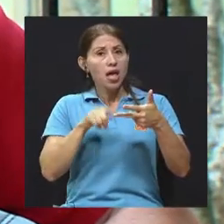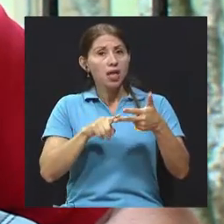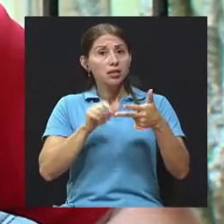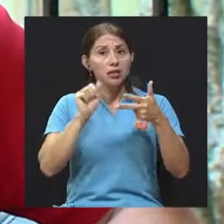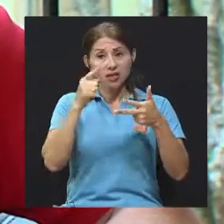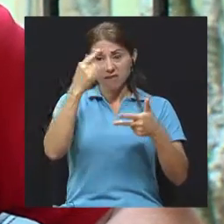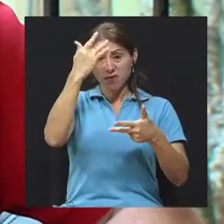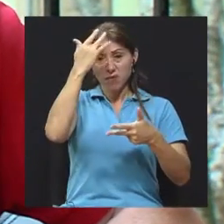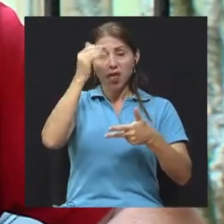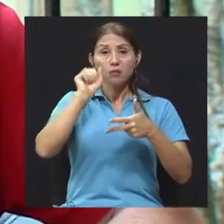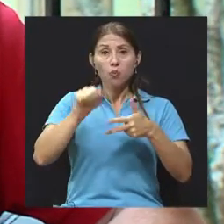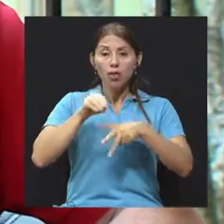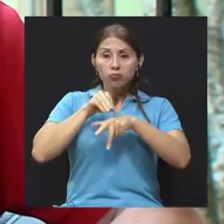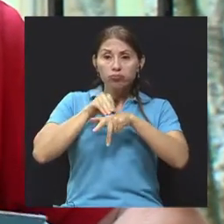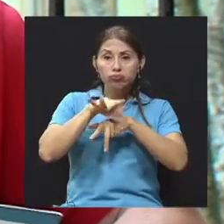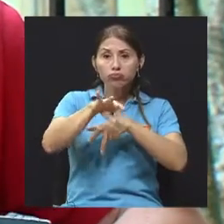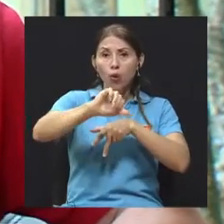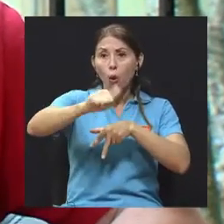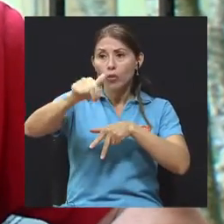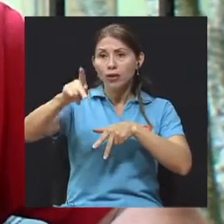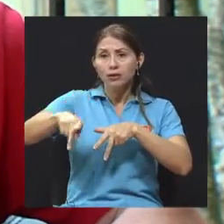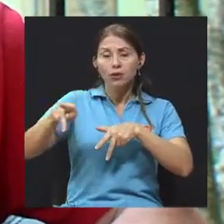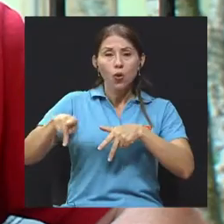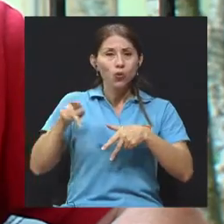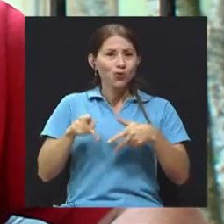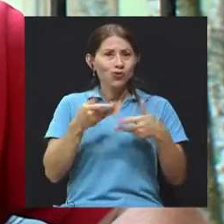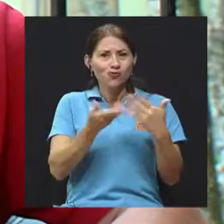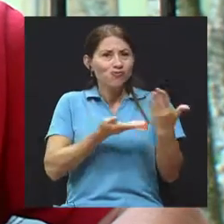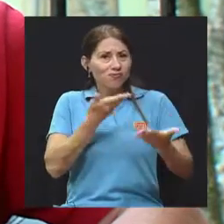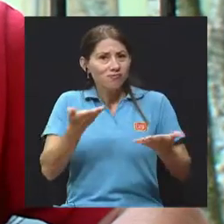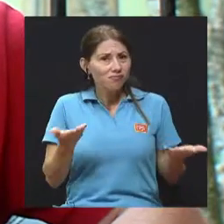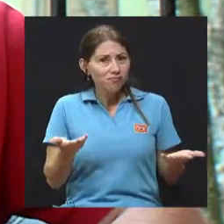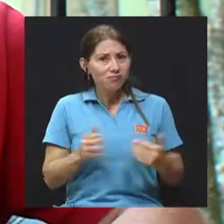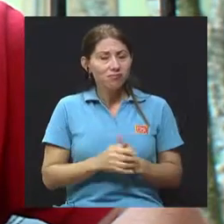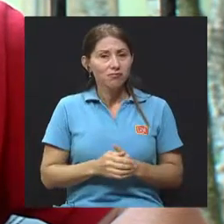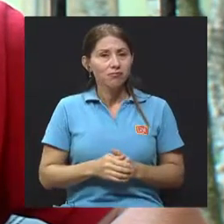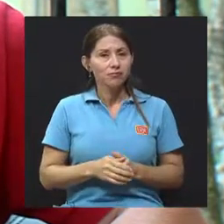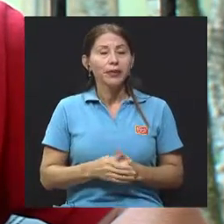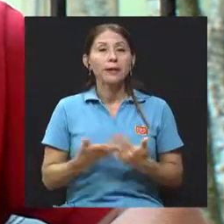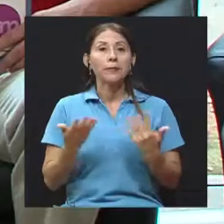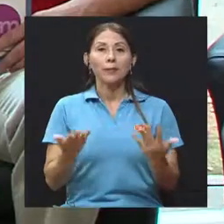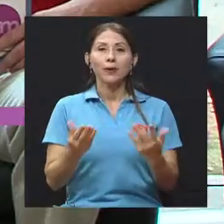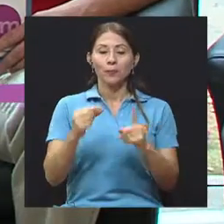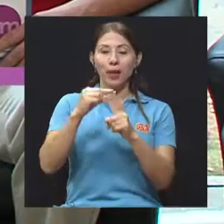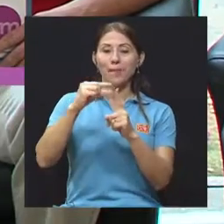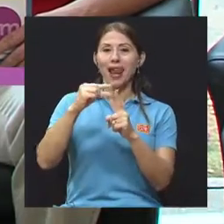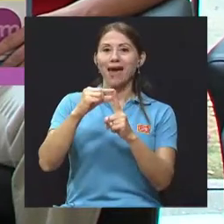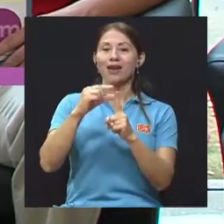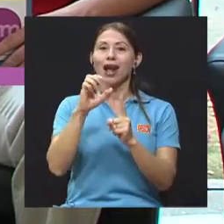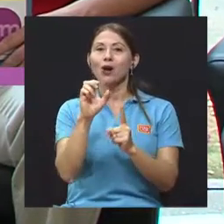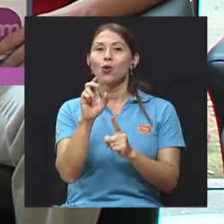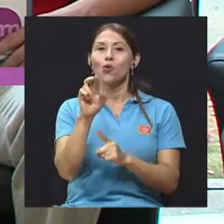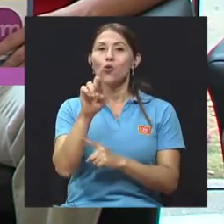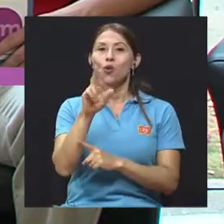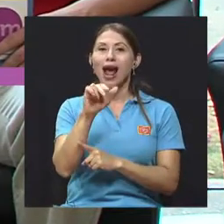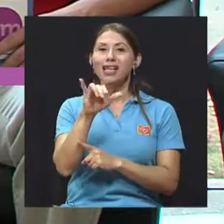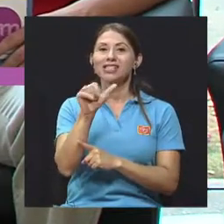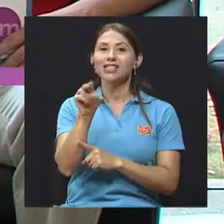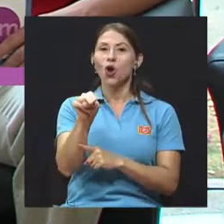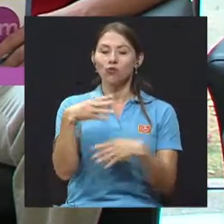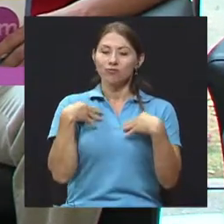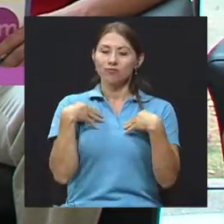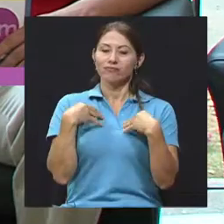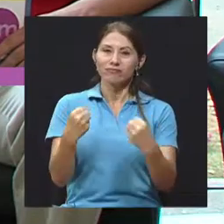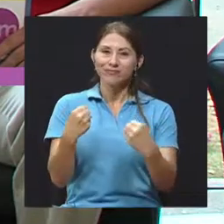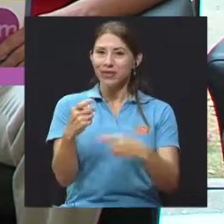es contagioso? No sé, ¿algunos aspectos generales de ese tipo? La palabra curación no existe en